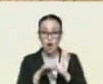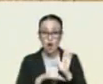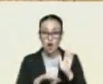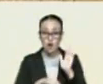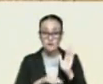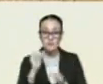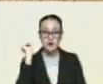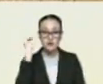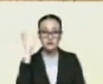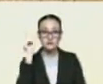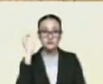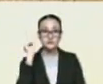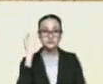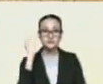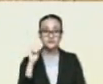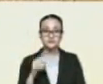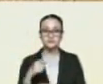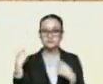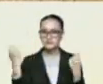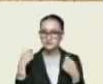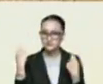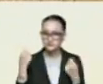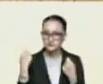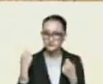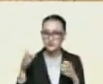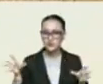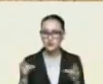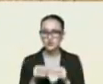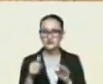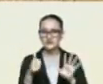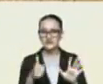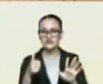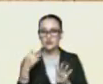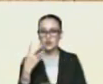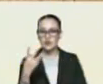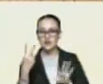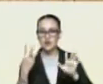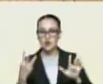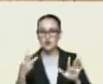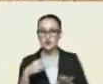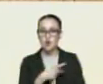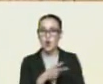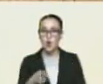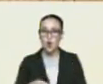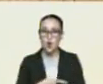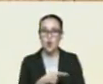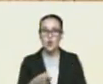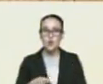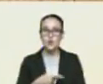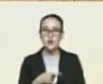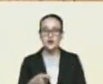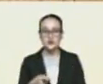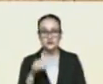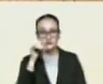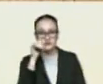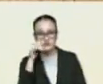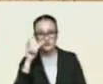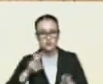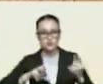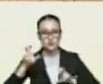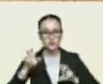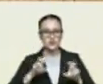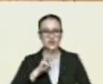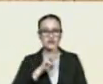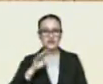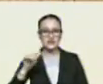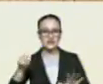campaña electoral en medios de comunicación por un total de 648 horas por medio audiovisual monitoreado y